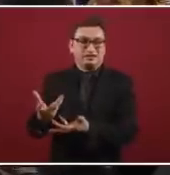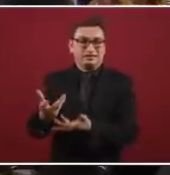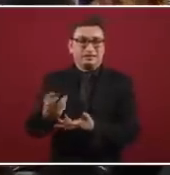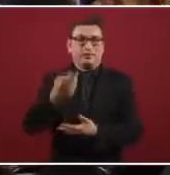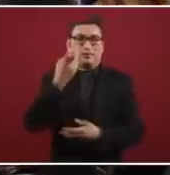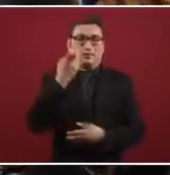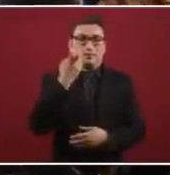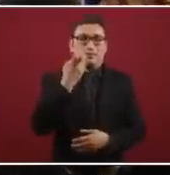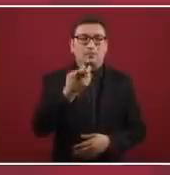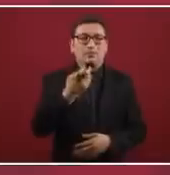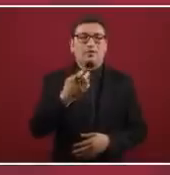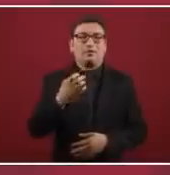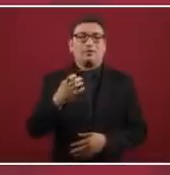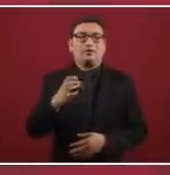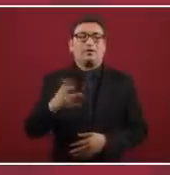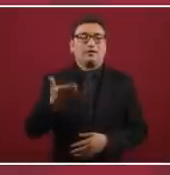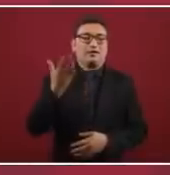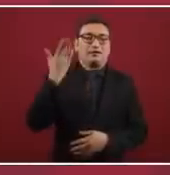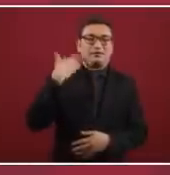la privatización